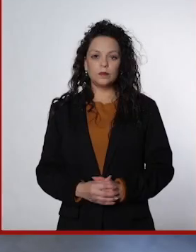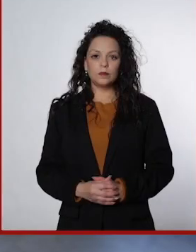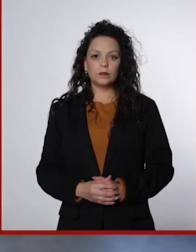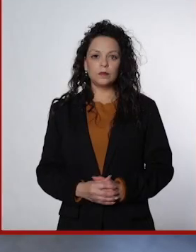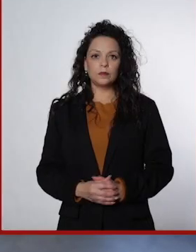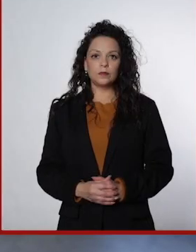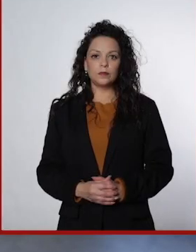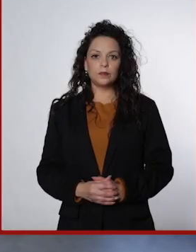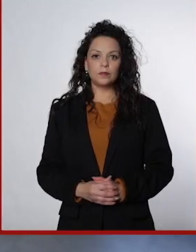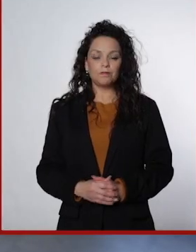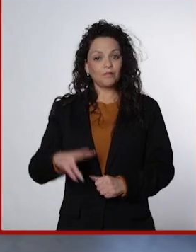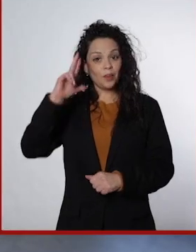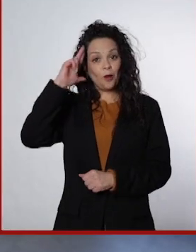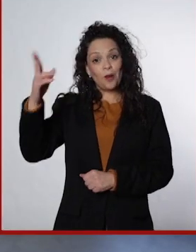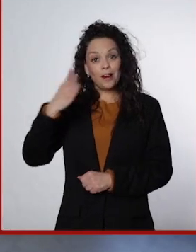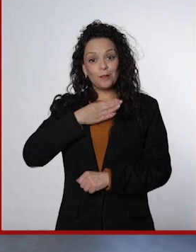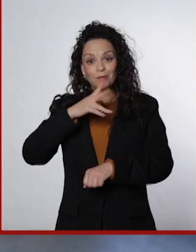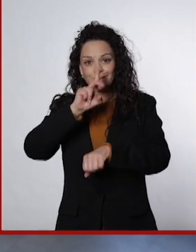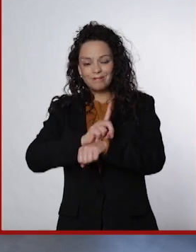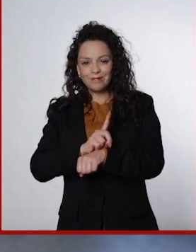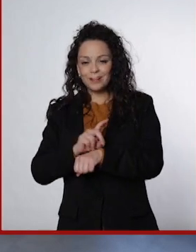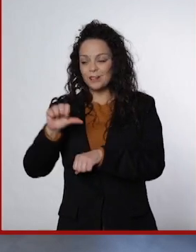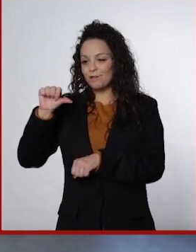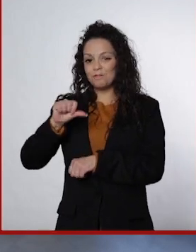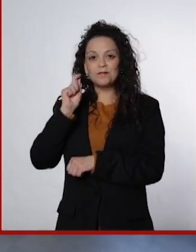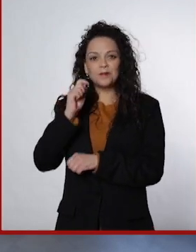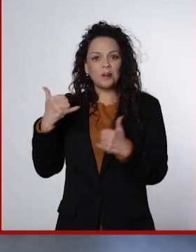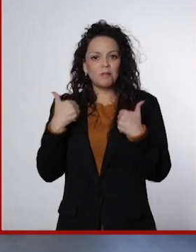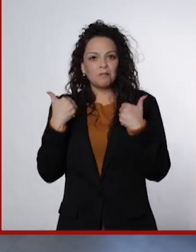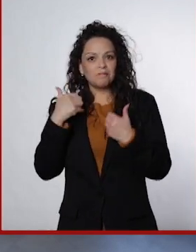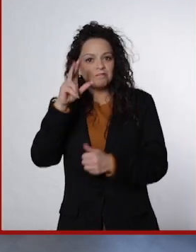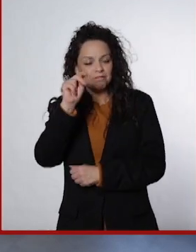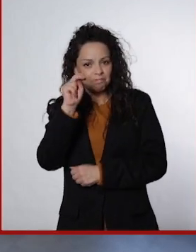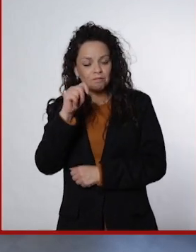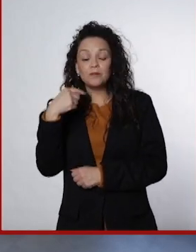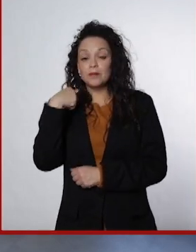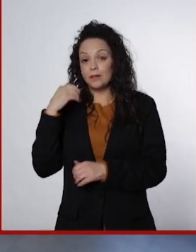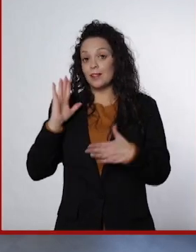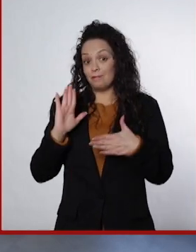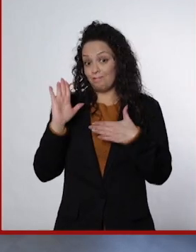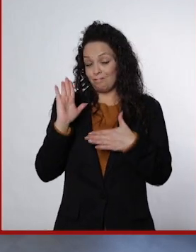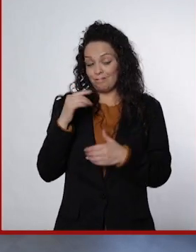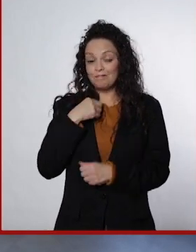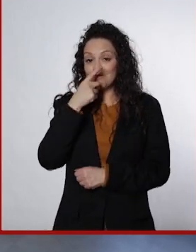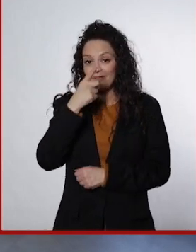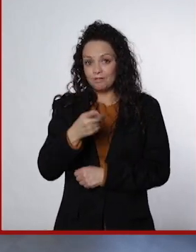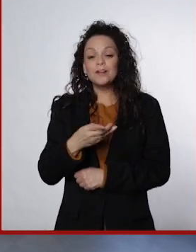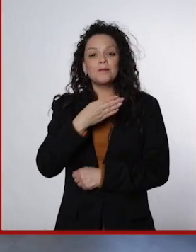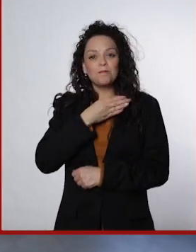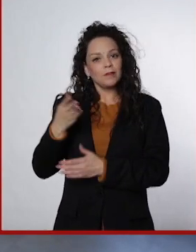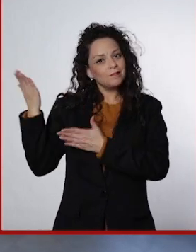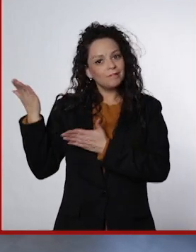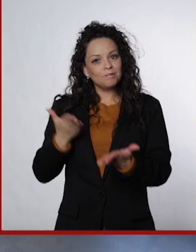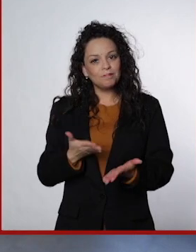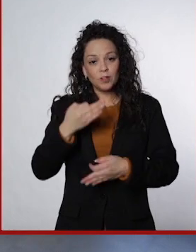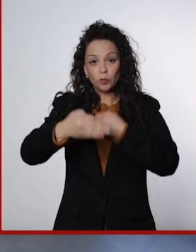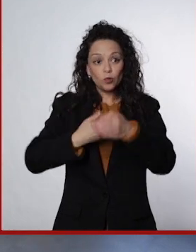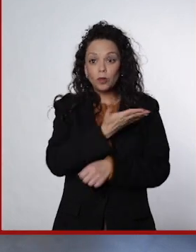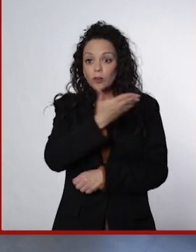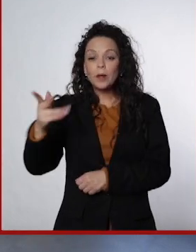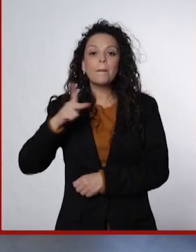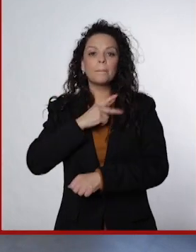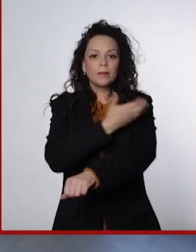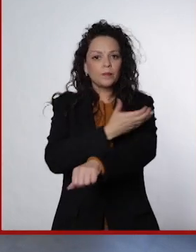¿Qué tal? Muy buen día, jóvenes en TV. Como lo prometimos, aquí estamos dando la bienvenida a todos ustedes y a mi compañero Matías